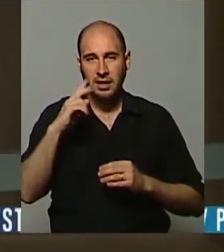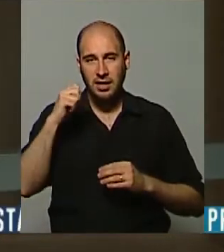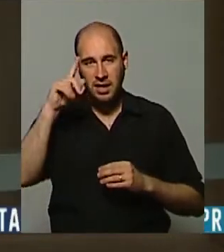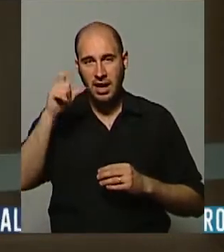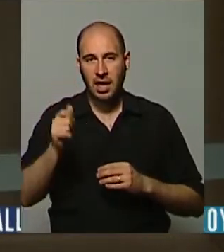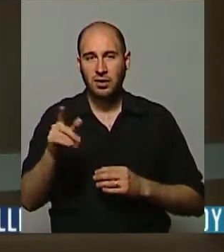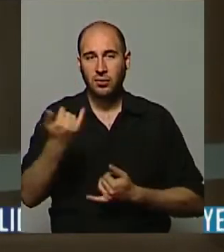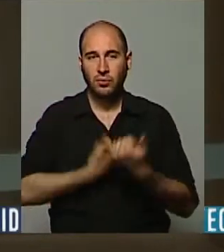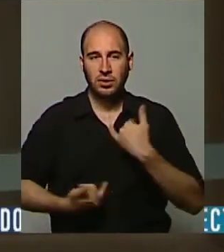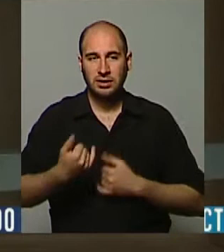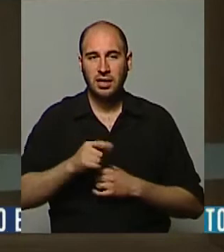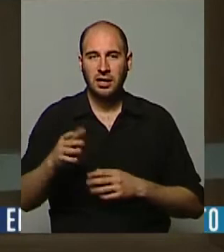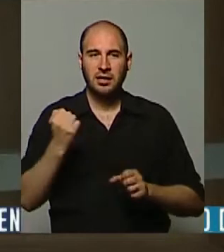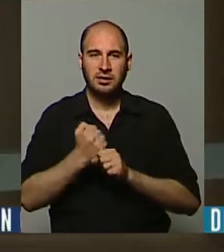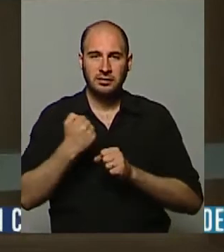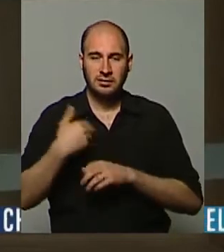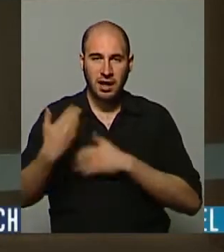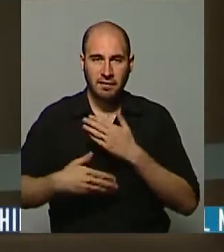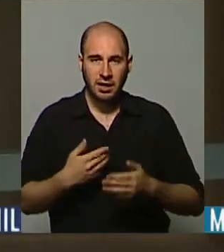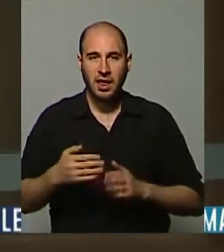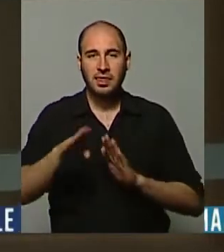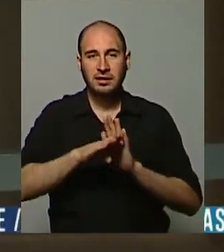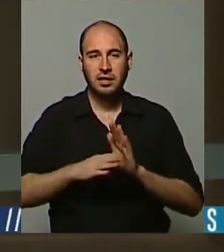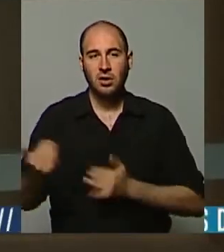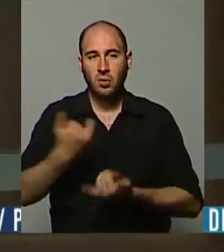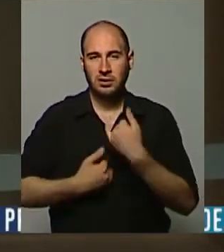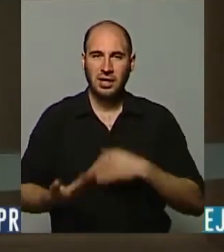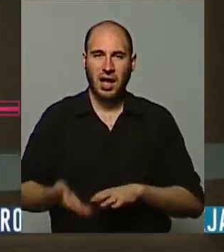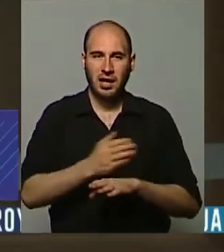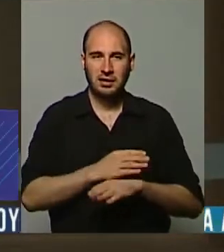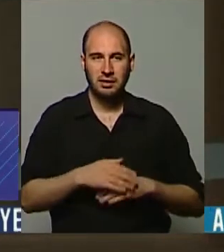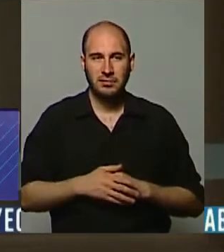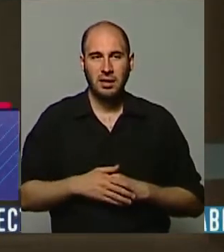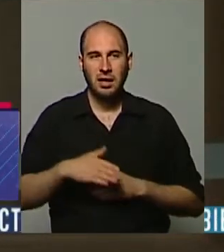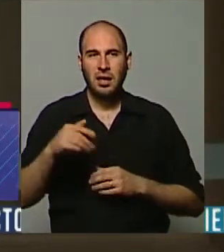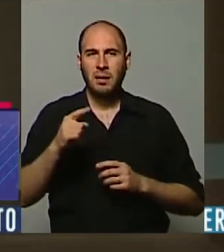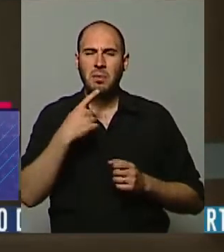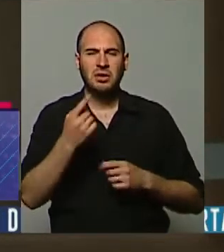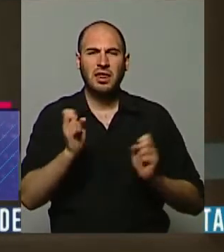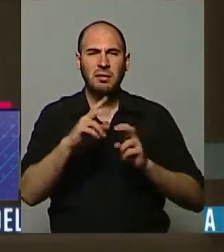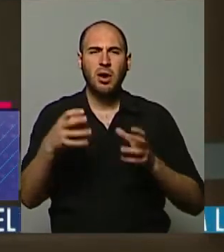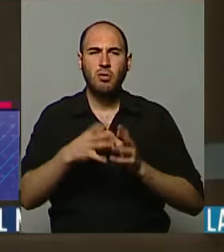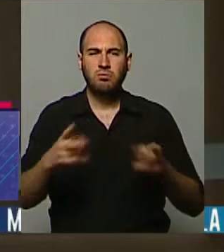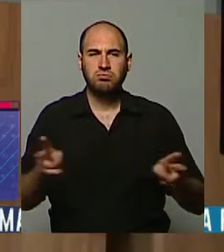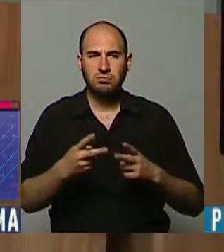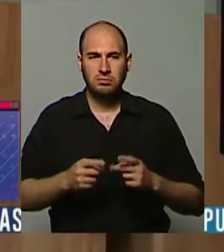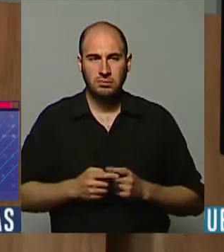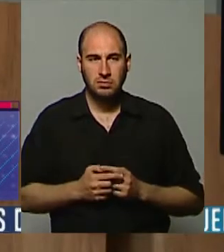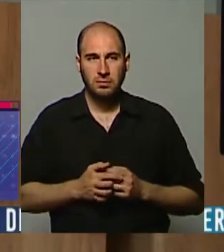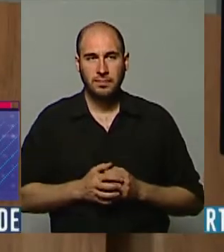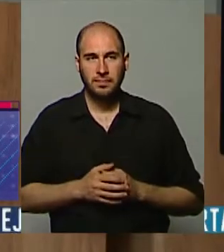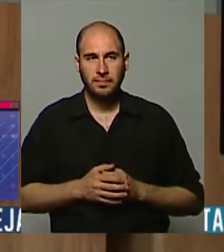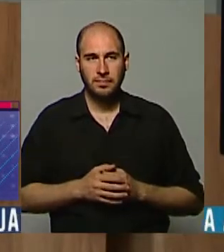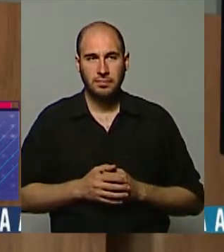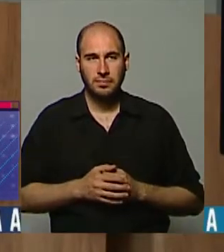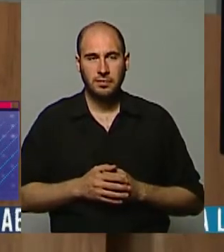Sánchez Moya, que ha trabajado en esto y que nos va a dar los detalles, ya lo anticipaba, Mötley Crüe. ¿Qué hay con respecto a la banda? Así